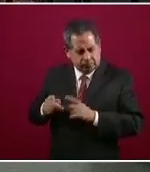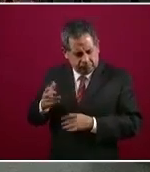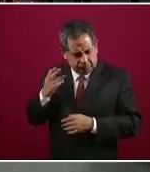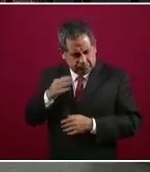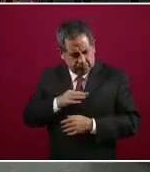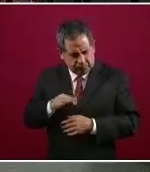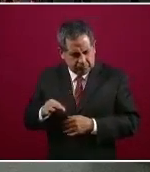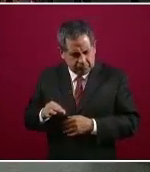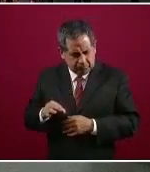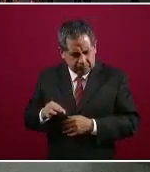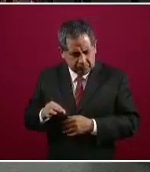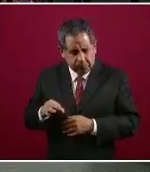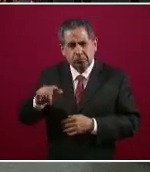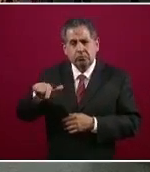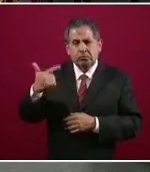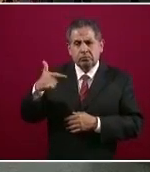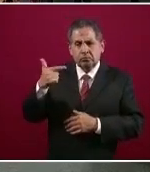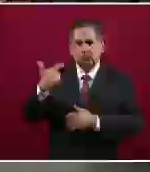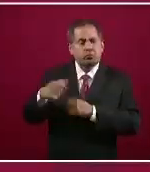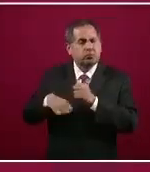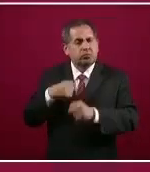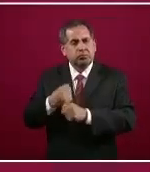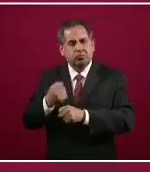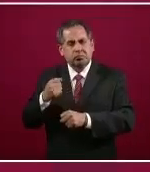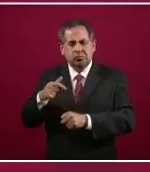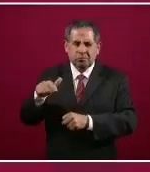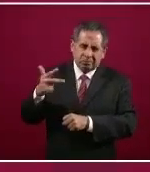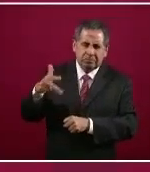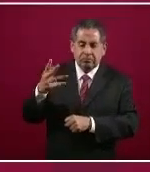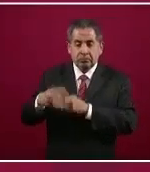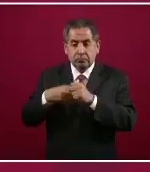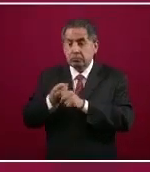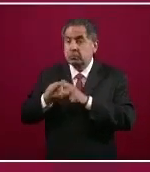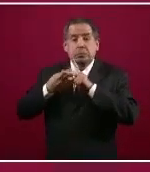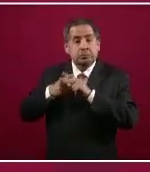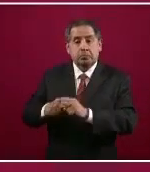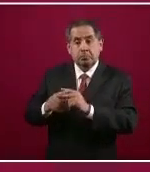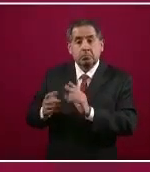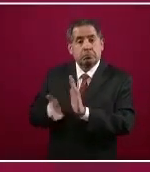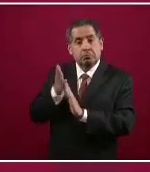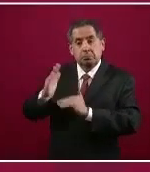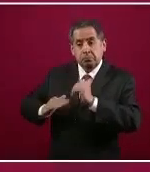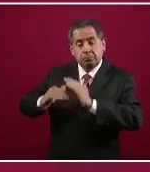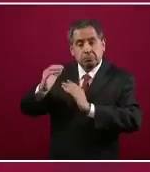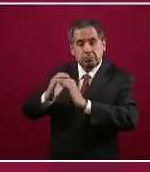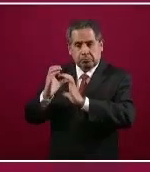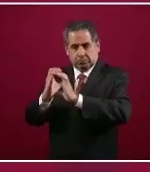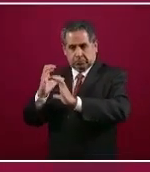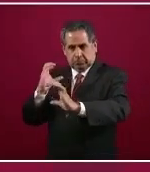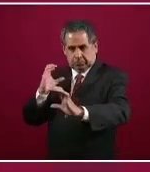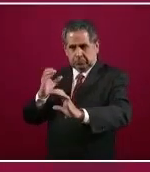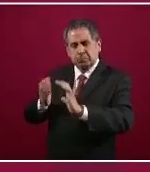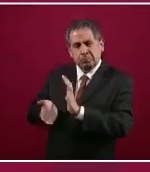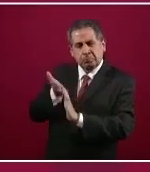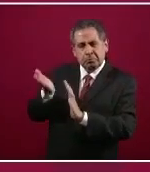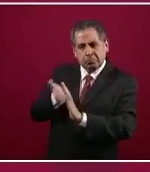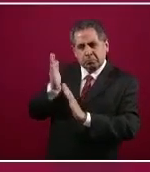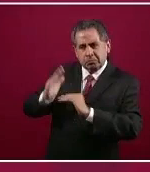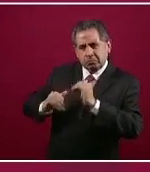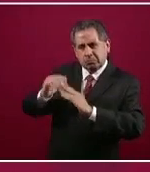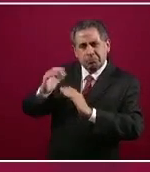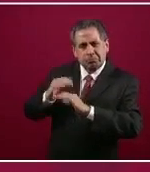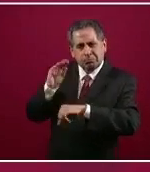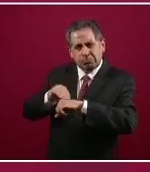¿qué será? Hace 12 años, más 13 o 14 años que se inició la construcción de este túnel. Se comenzó a construir porque